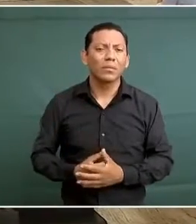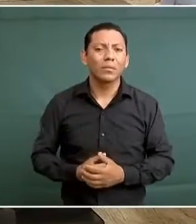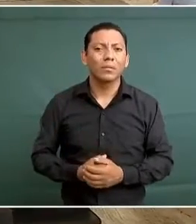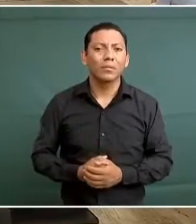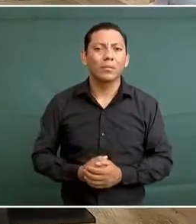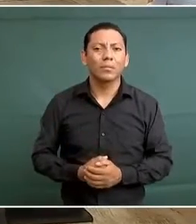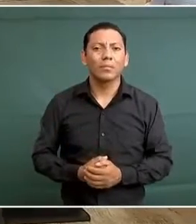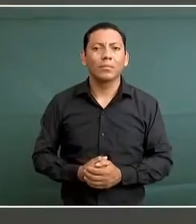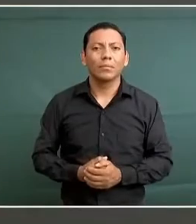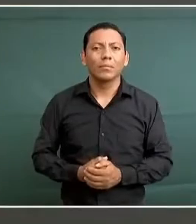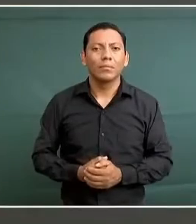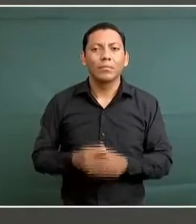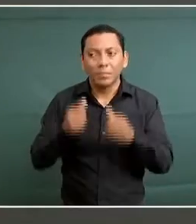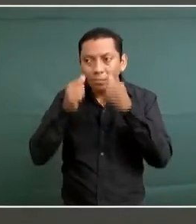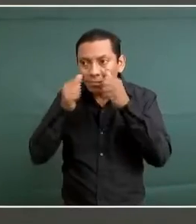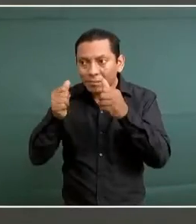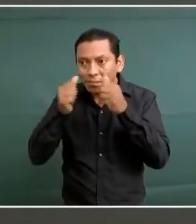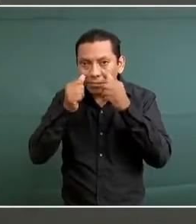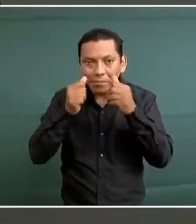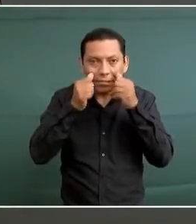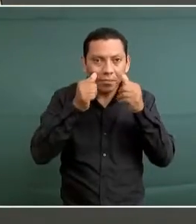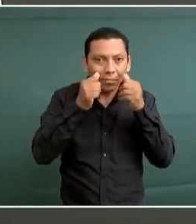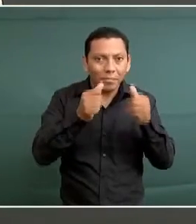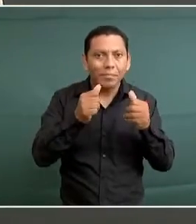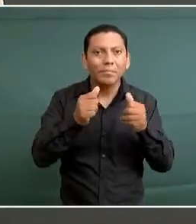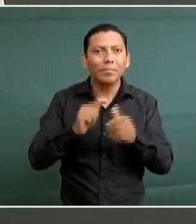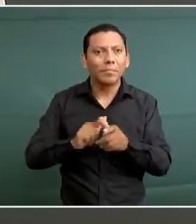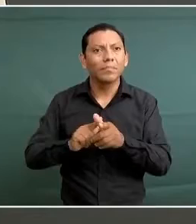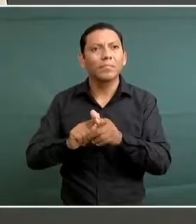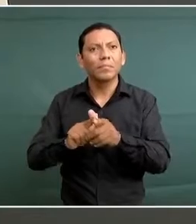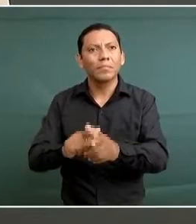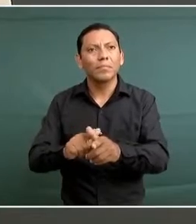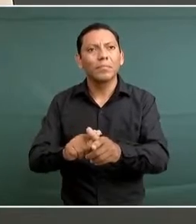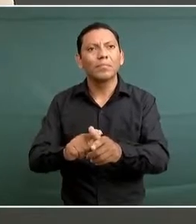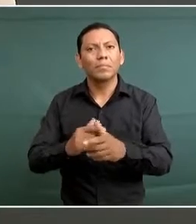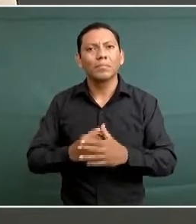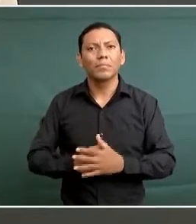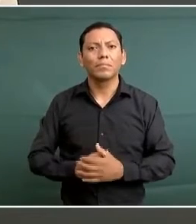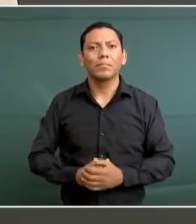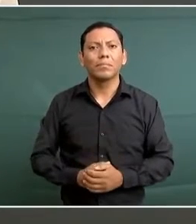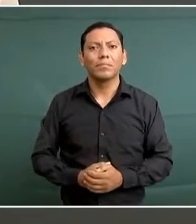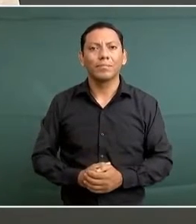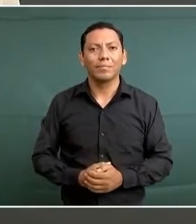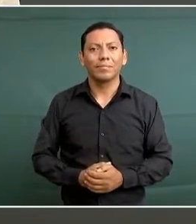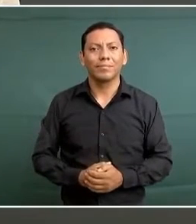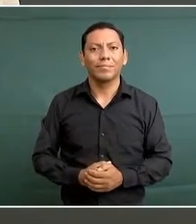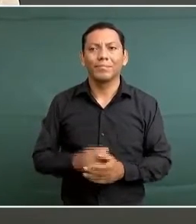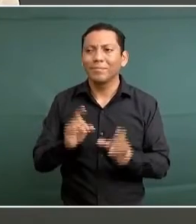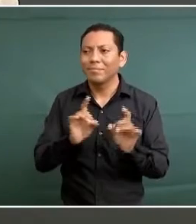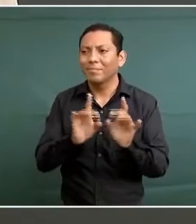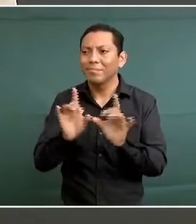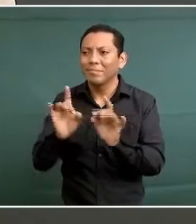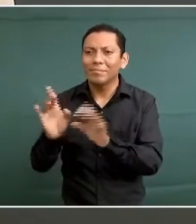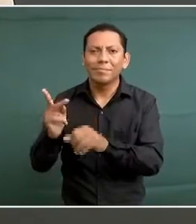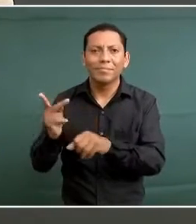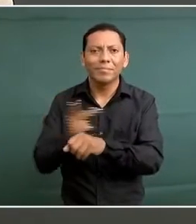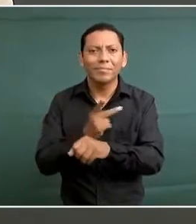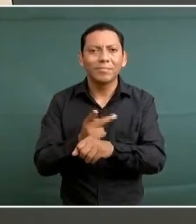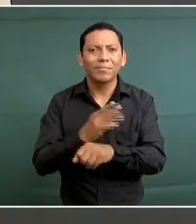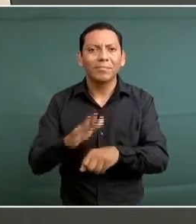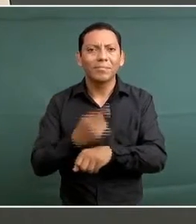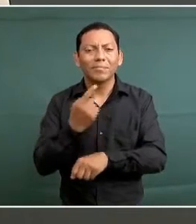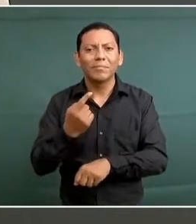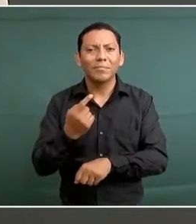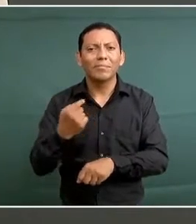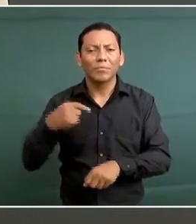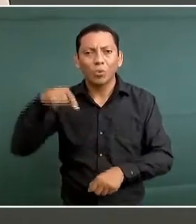estamos pendientes de todo lo que sucede por eso quise